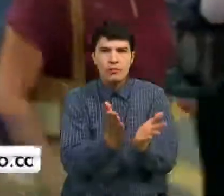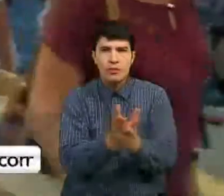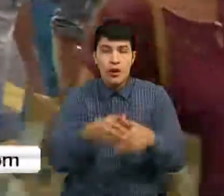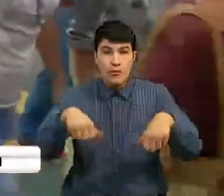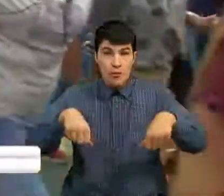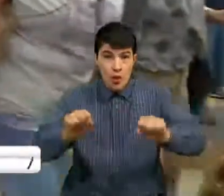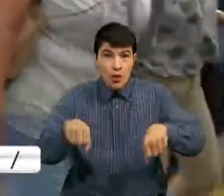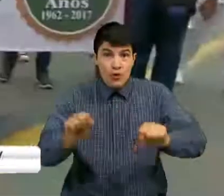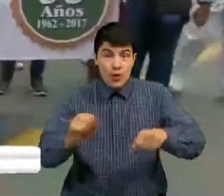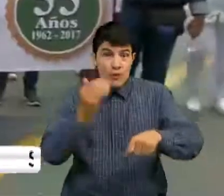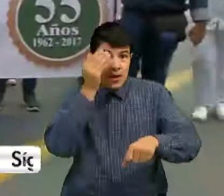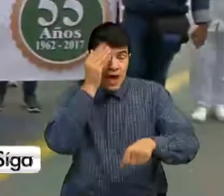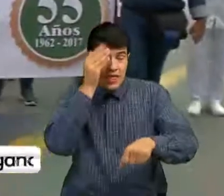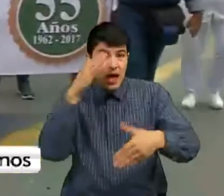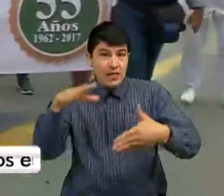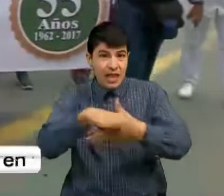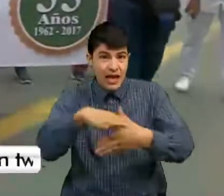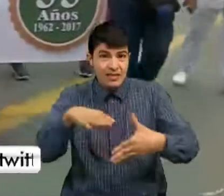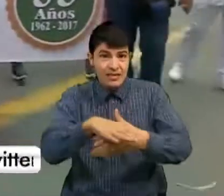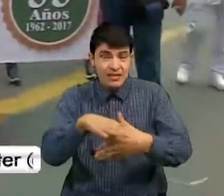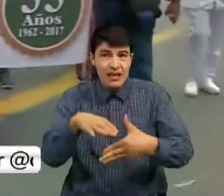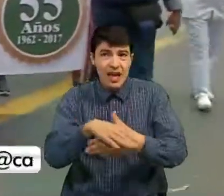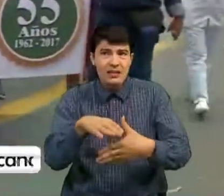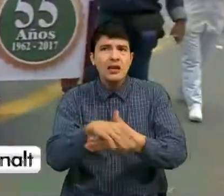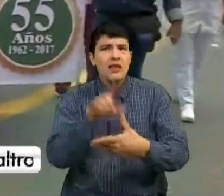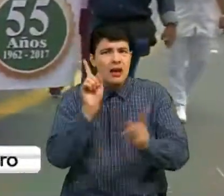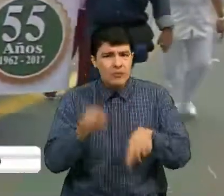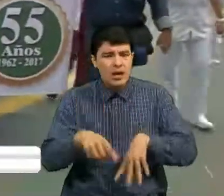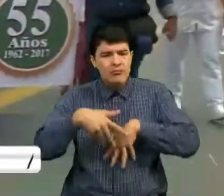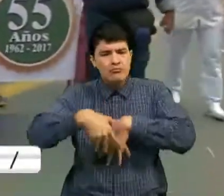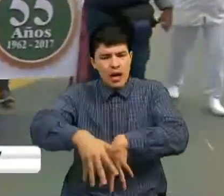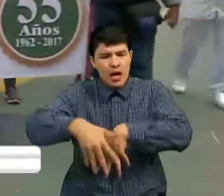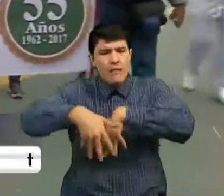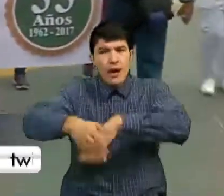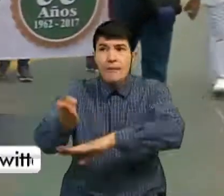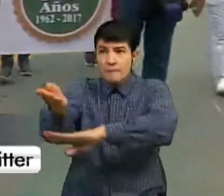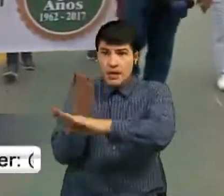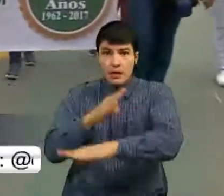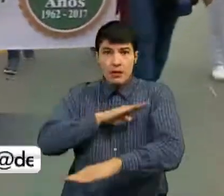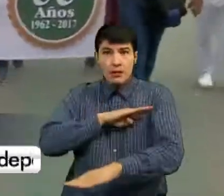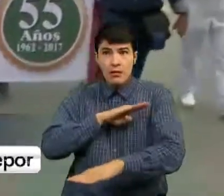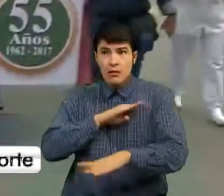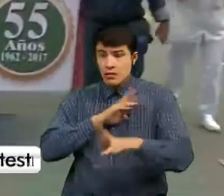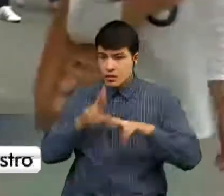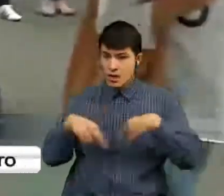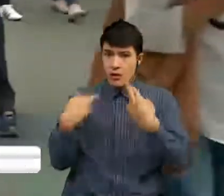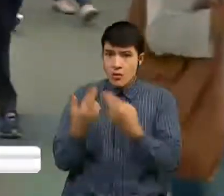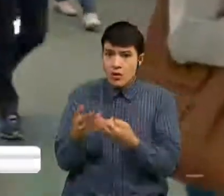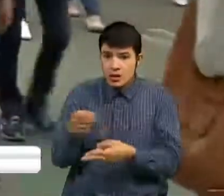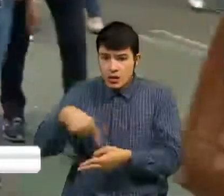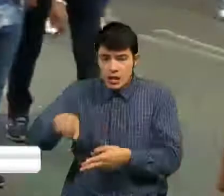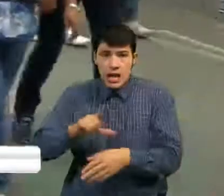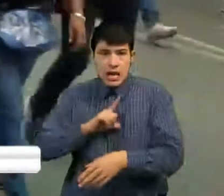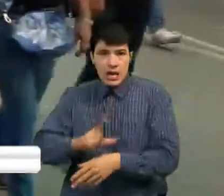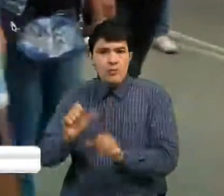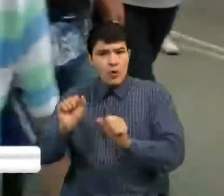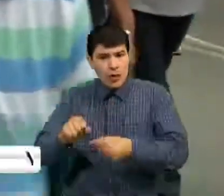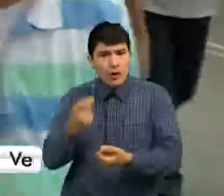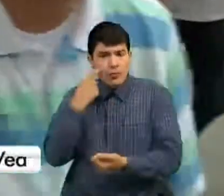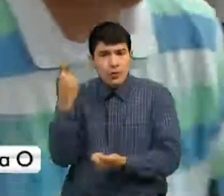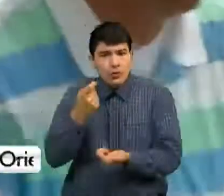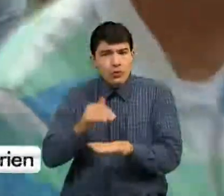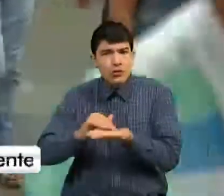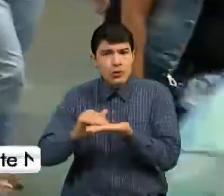que salieron de varios puntos de la ciudad marcharon pacíficamente exigiendo a los alcaldes que se reúna con ellos para buscar una solución a